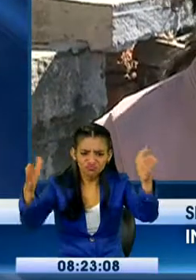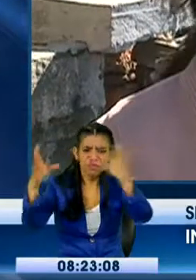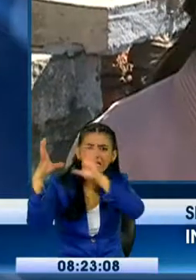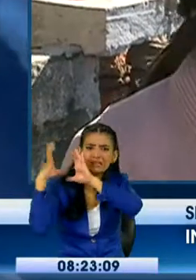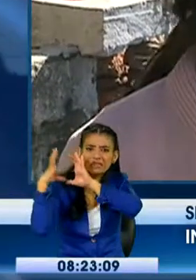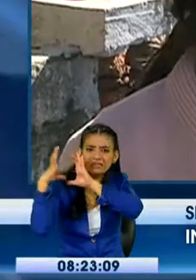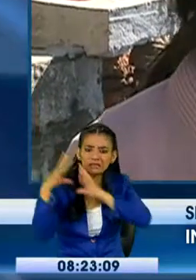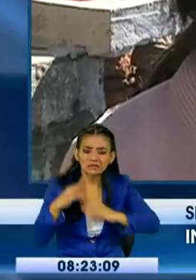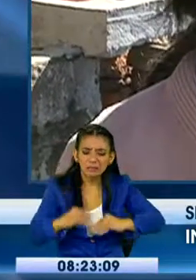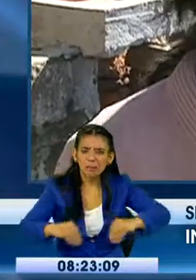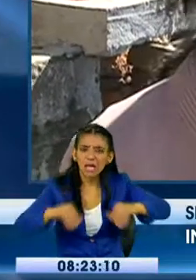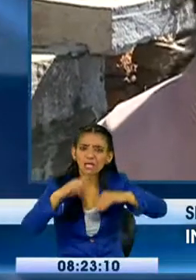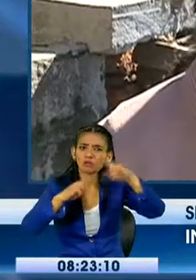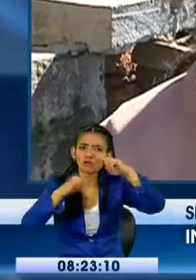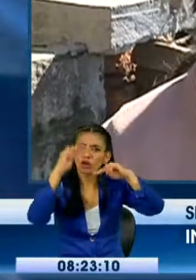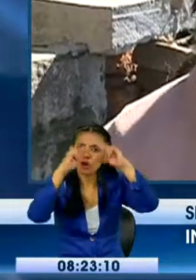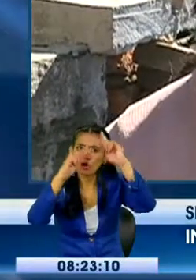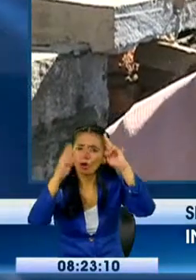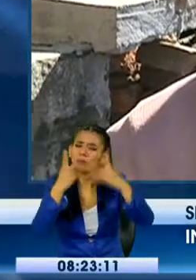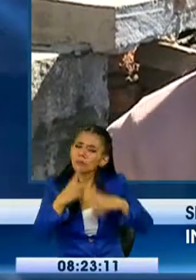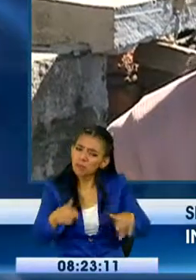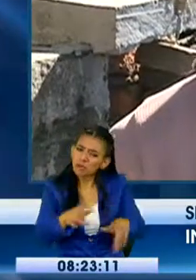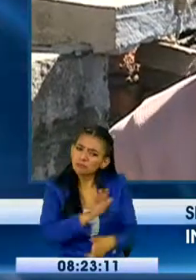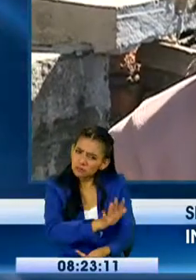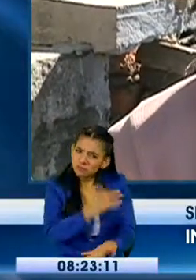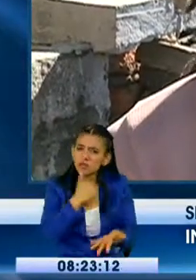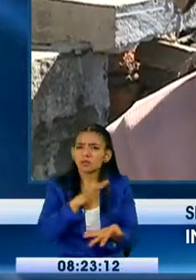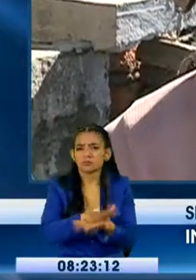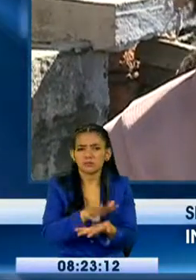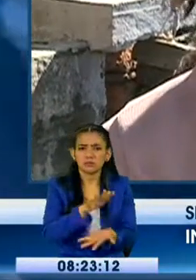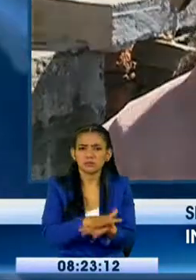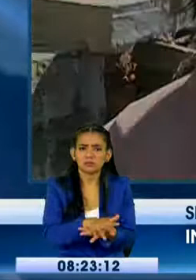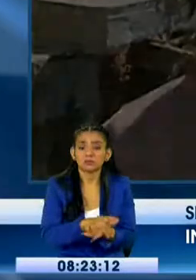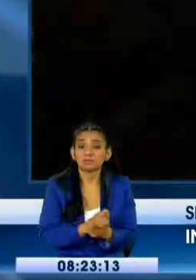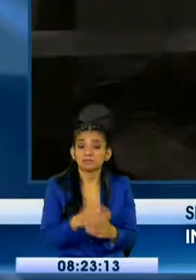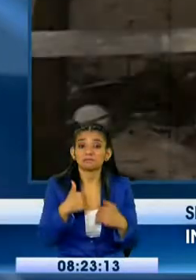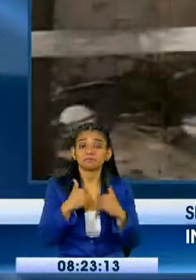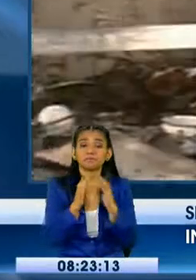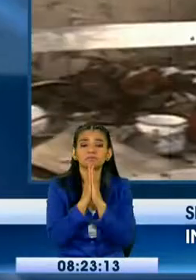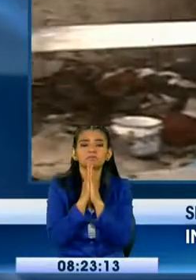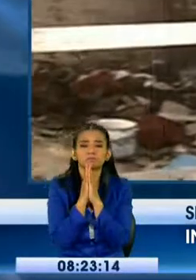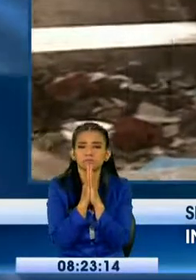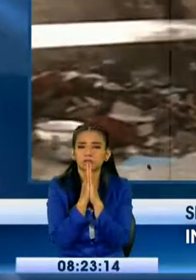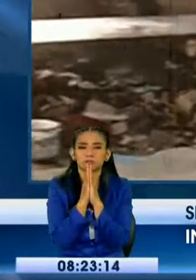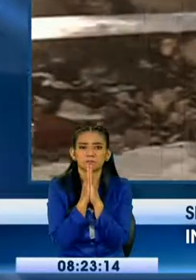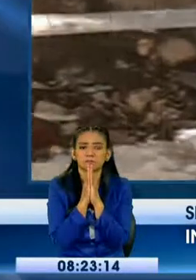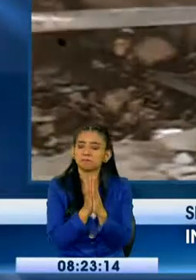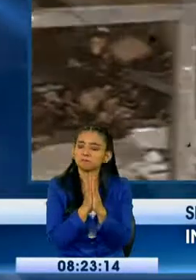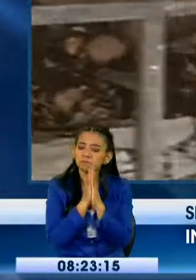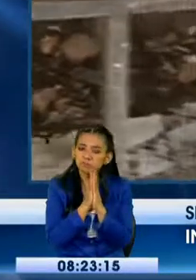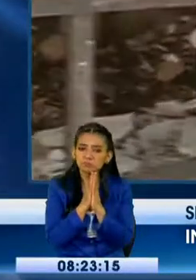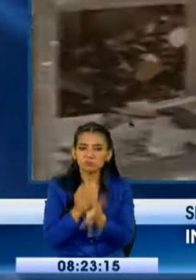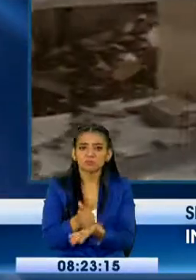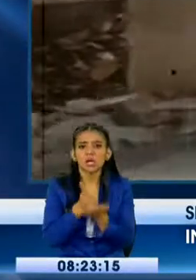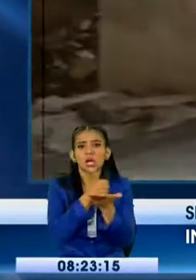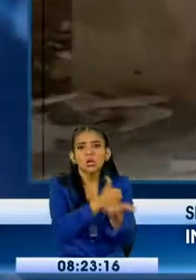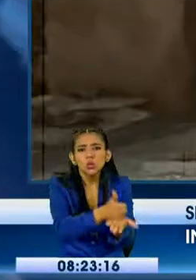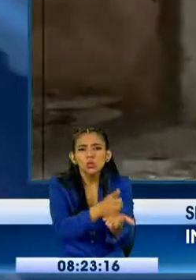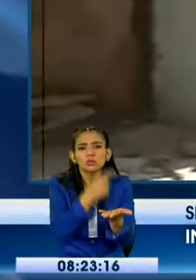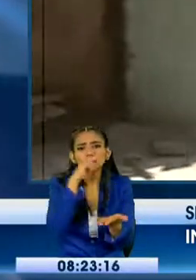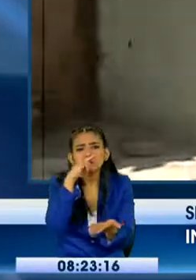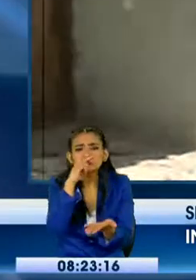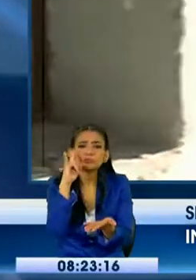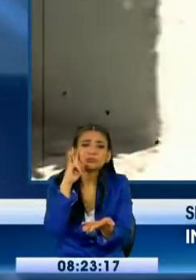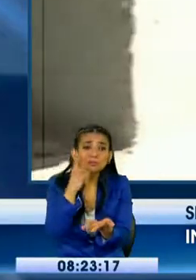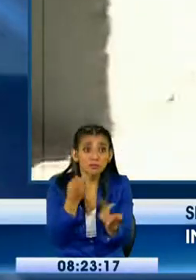unas techos de zinc, pero devolvemos la tranquilidad de esta gente. Les solicito a la manera más comedida la ayuda para estos niños